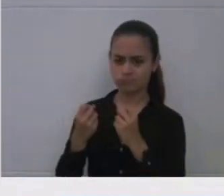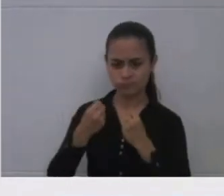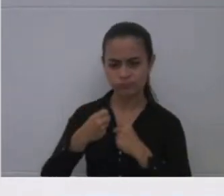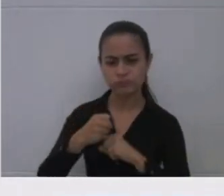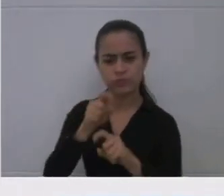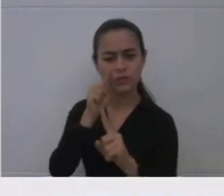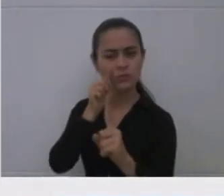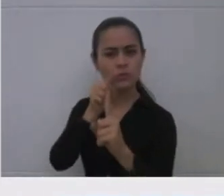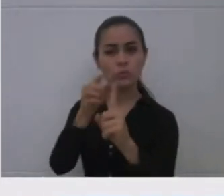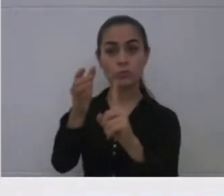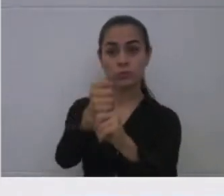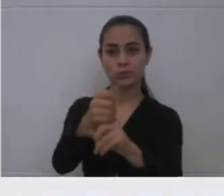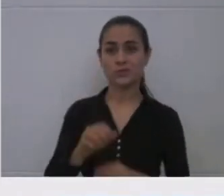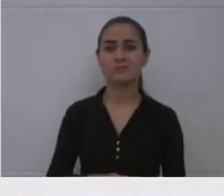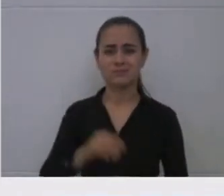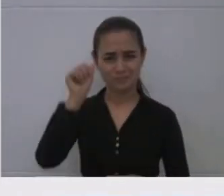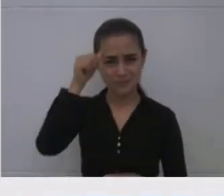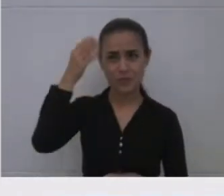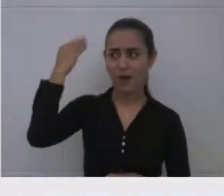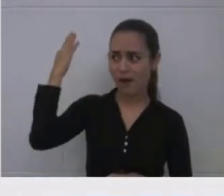con la que me movilicé en las calles